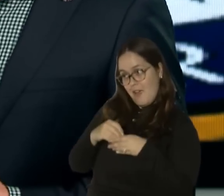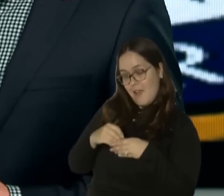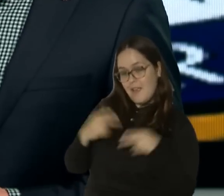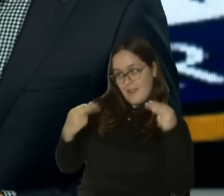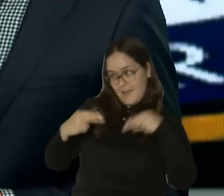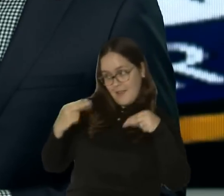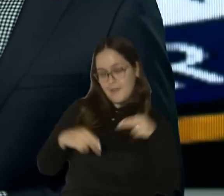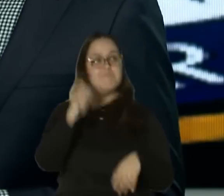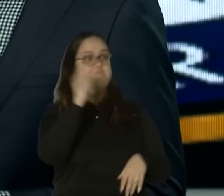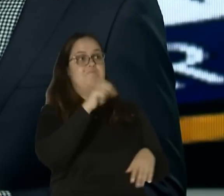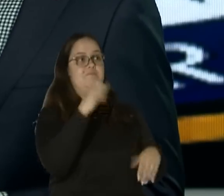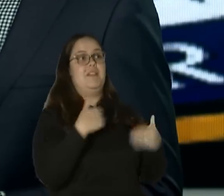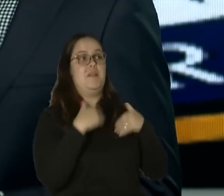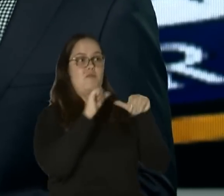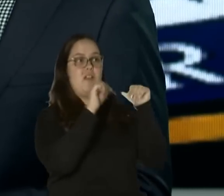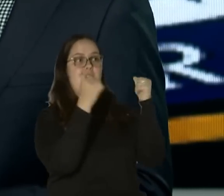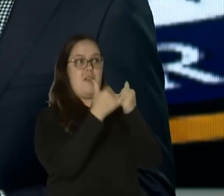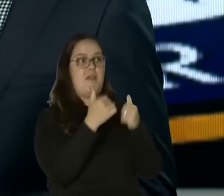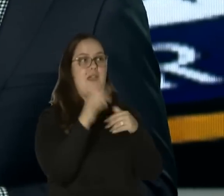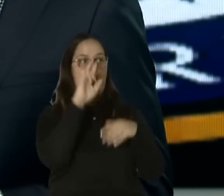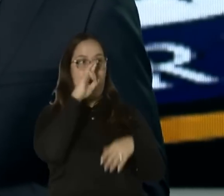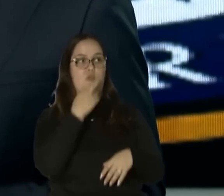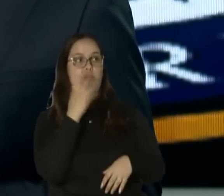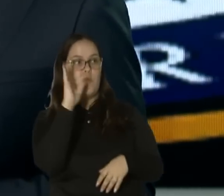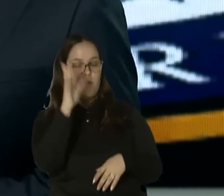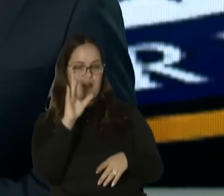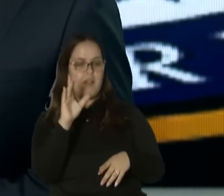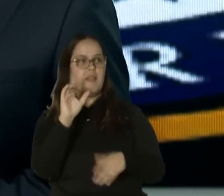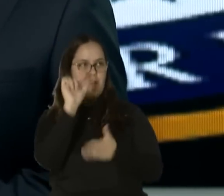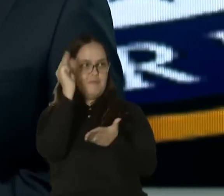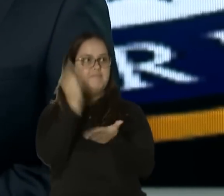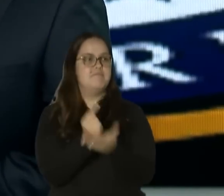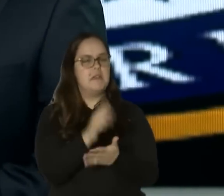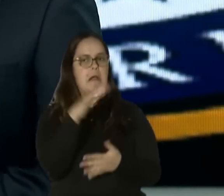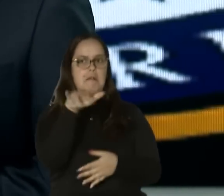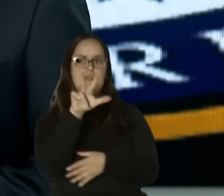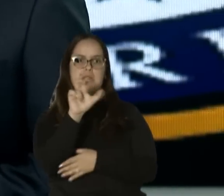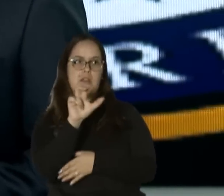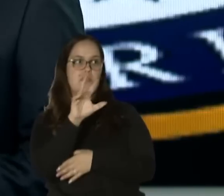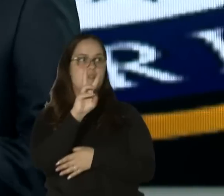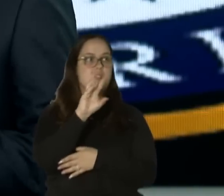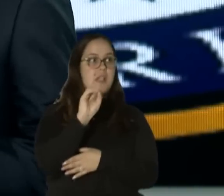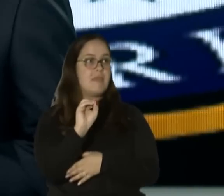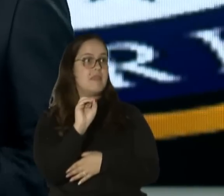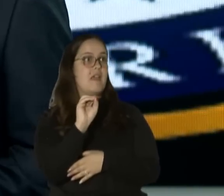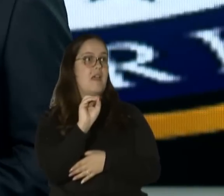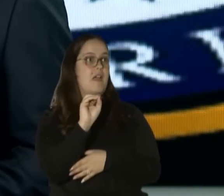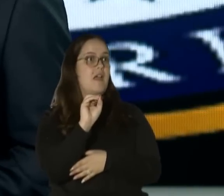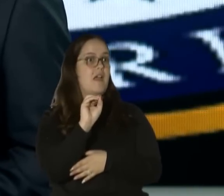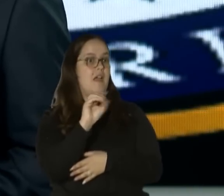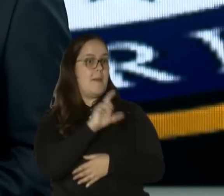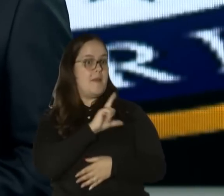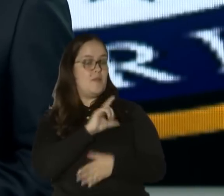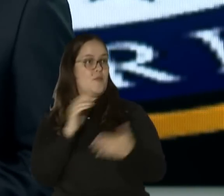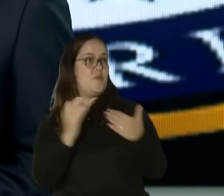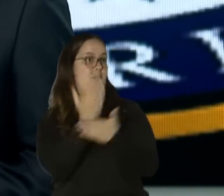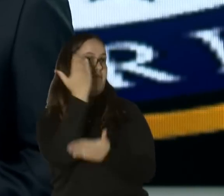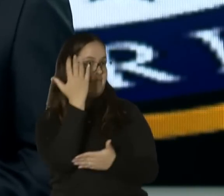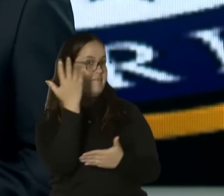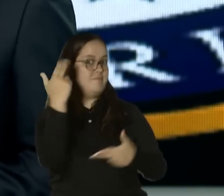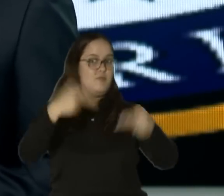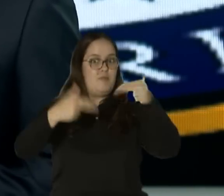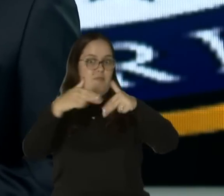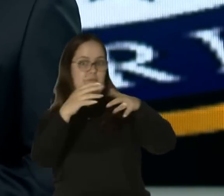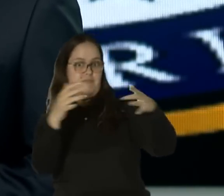debemos estar graduándola en agosto, son cerca de 360 compañeros nuevos que van a estar siendo redirigidos